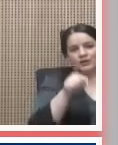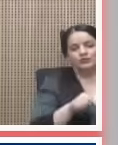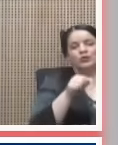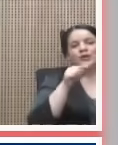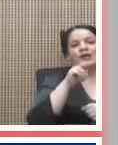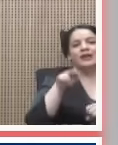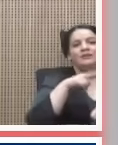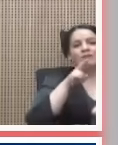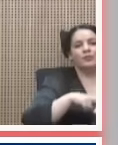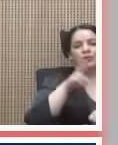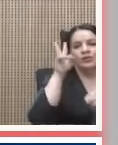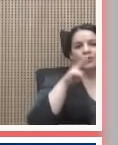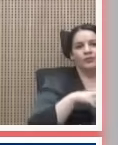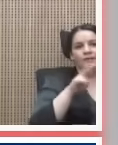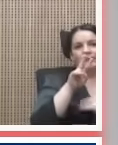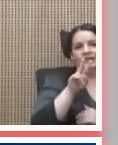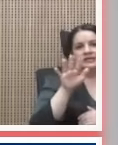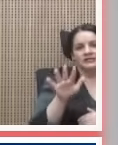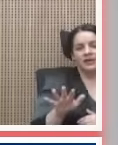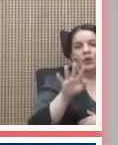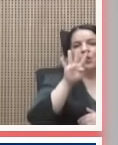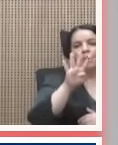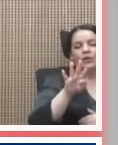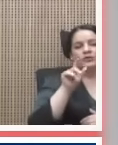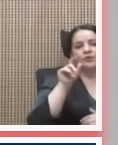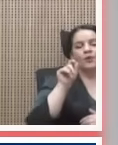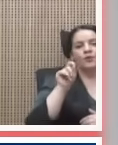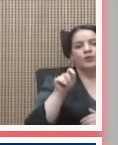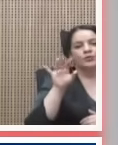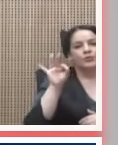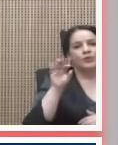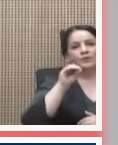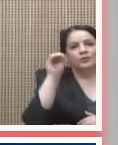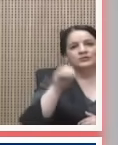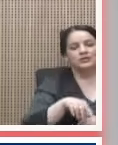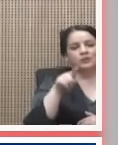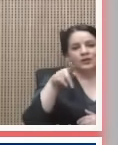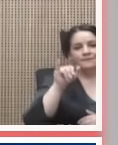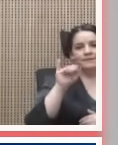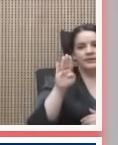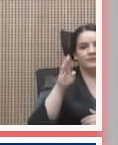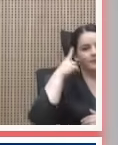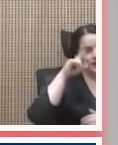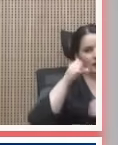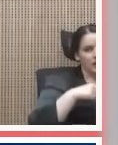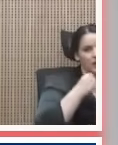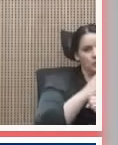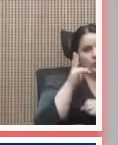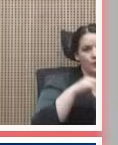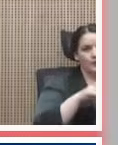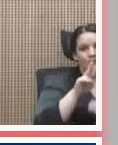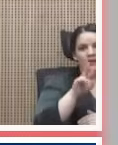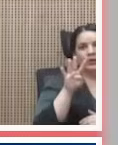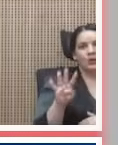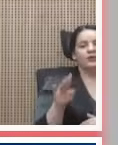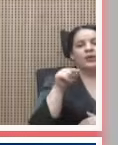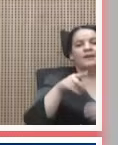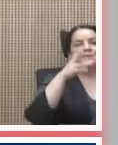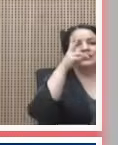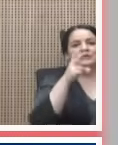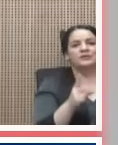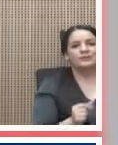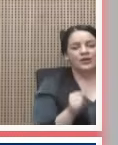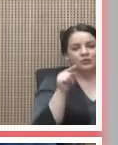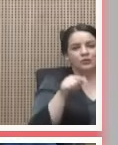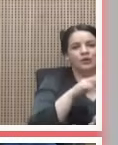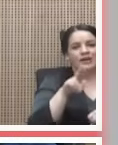un 4.9% del PIB proyecto para el 2024. El presupuesto institucional está